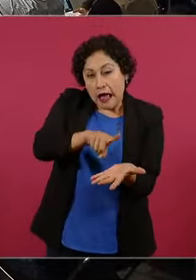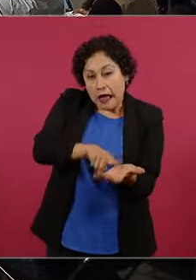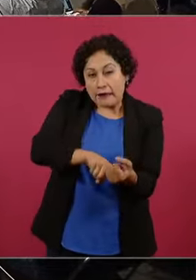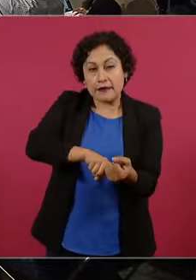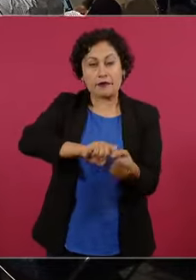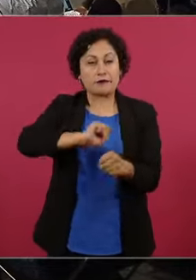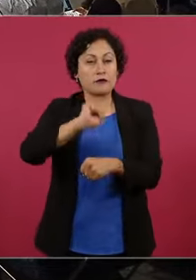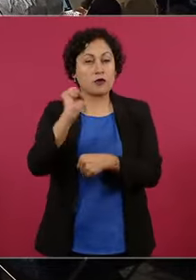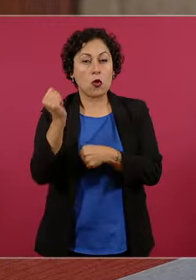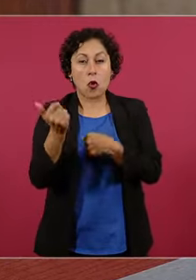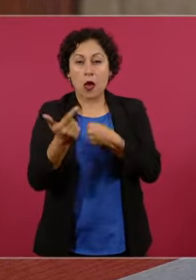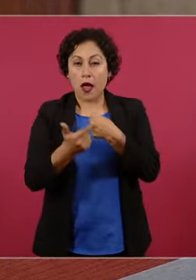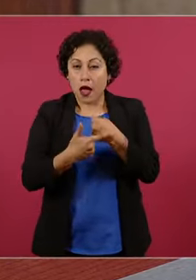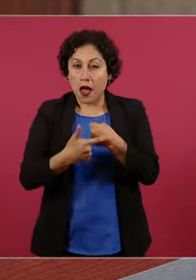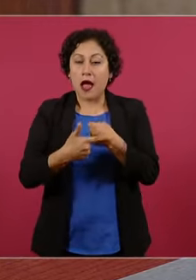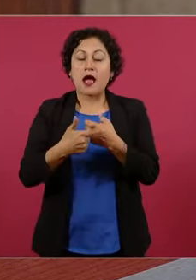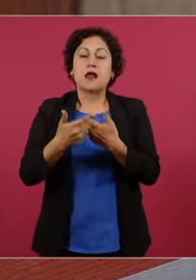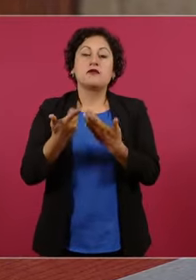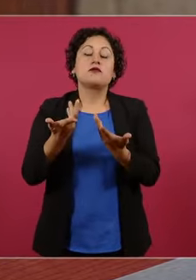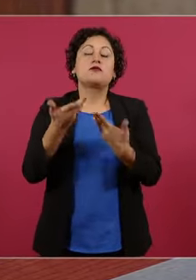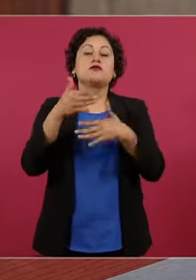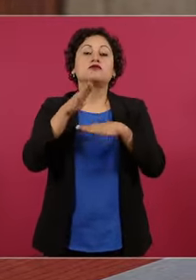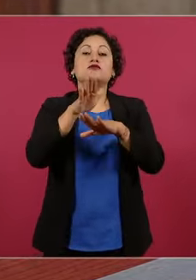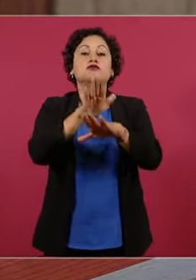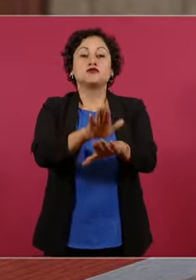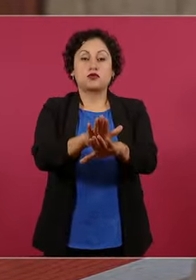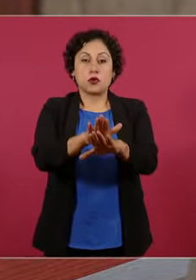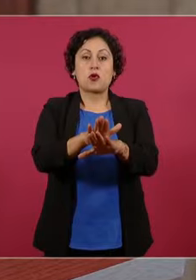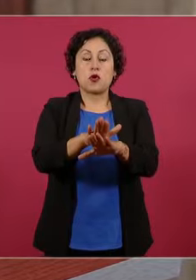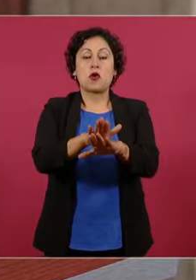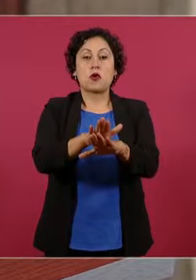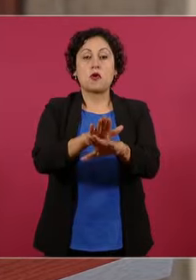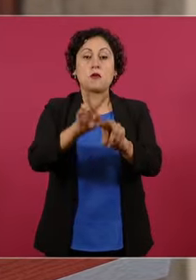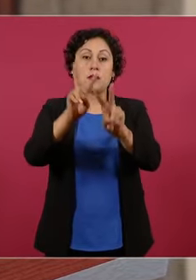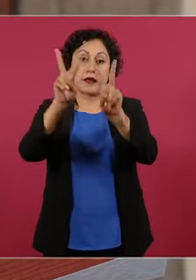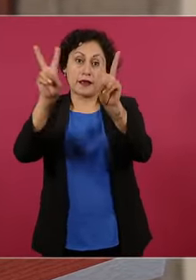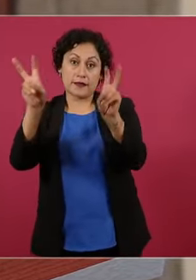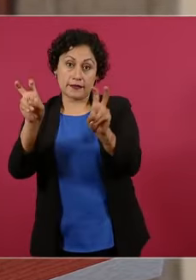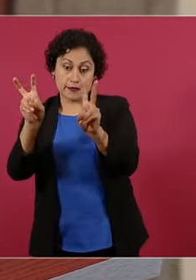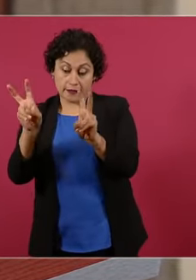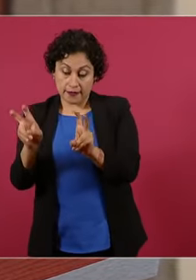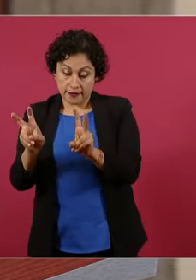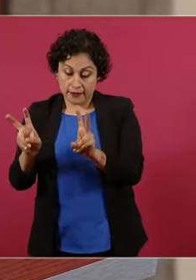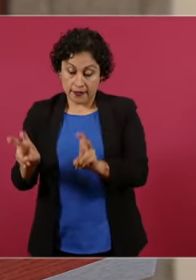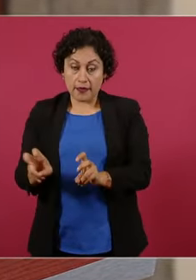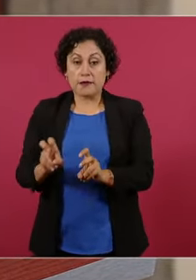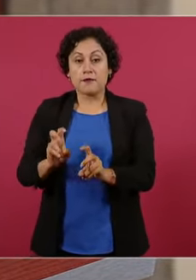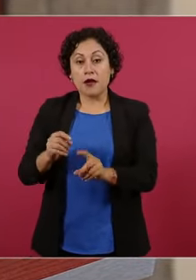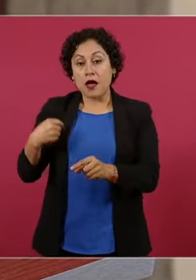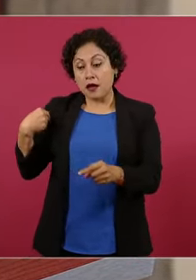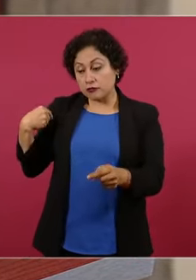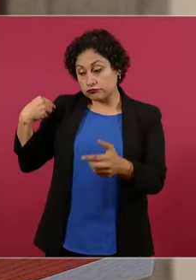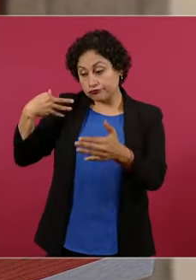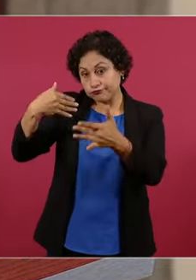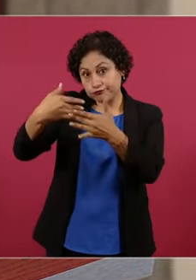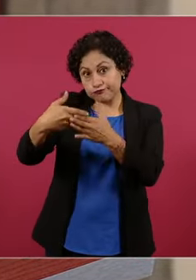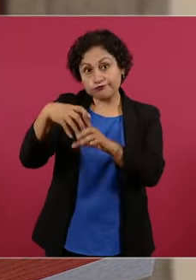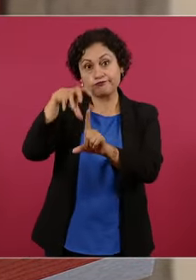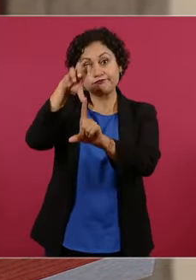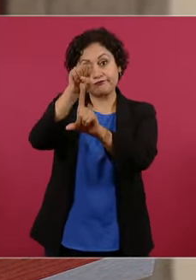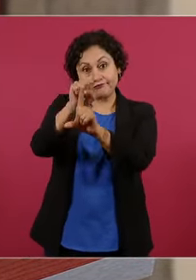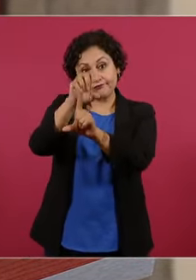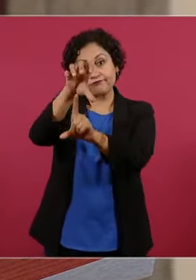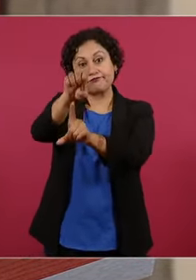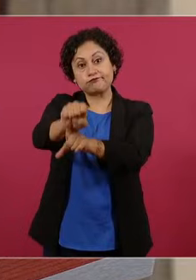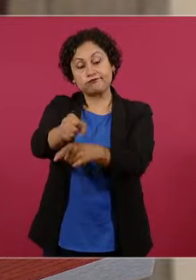de asociarle personalmente con los logros y su trabajo realizado en la implementación de